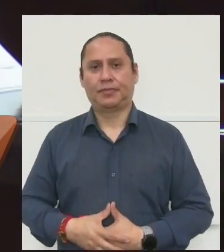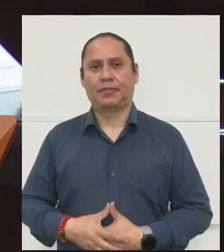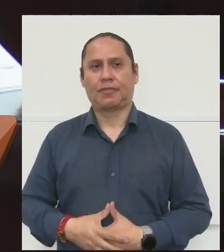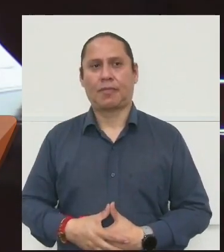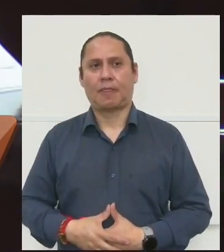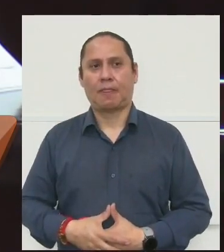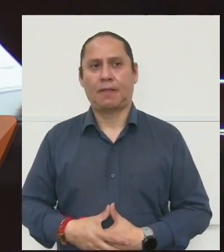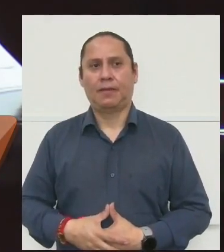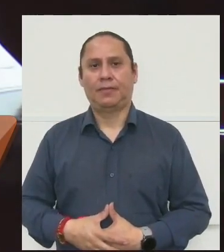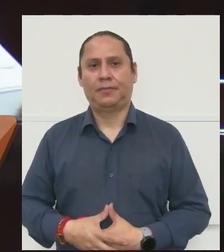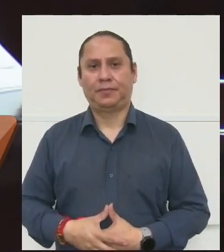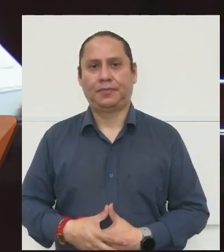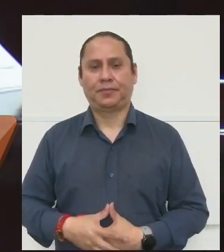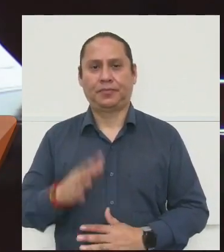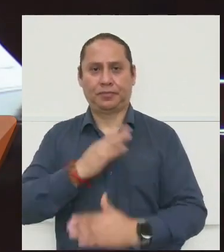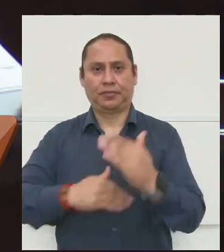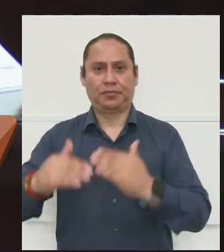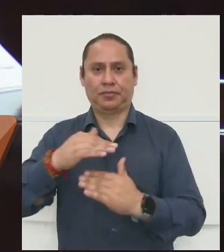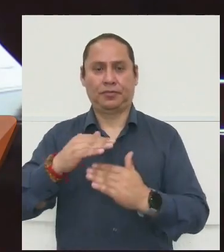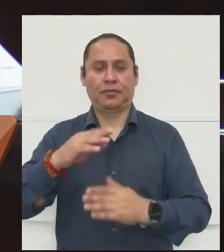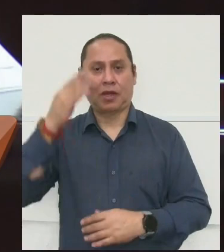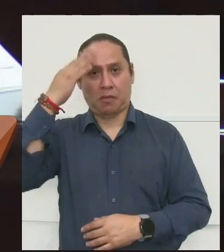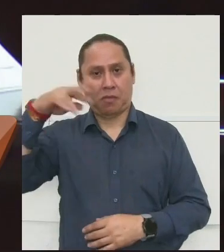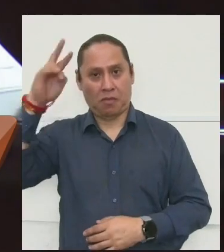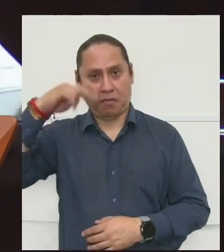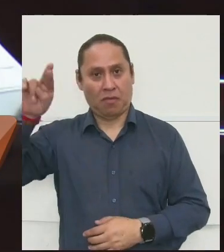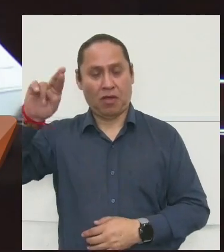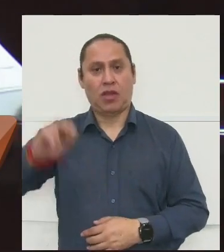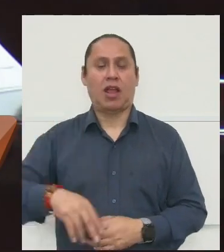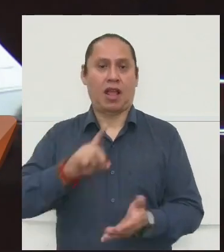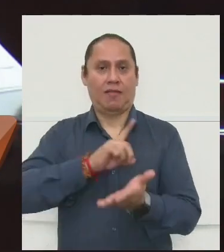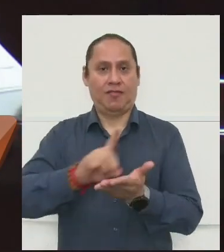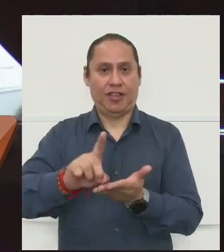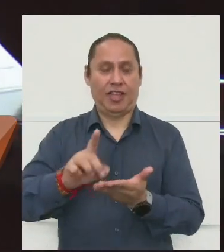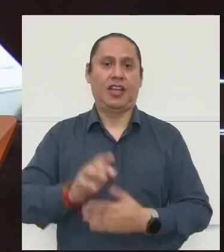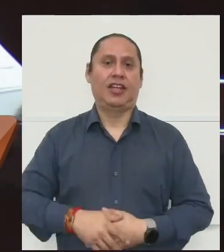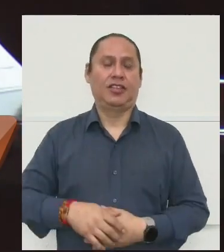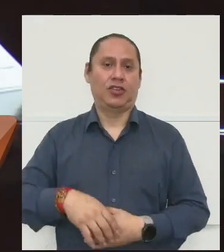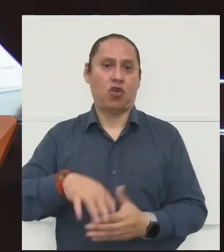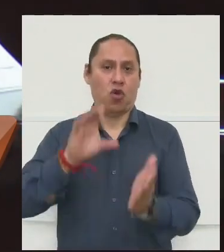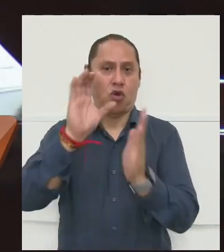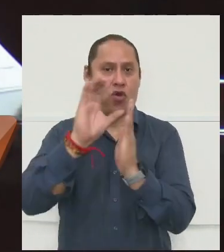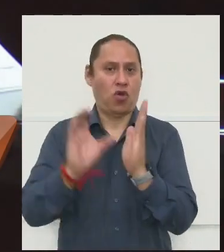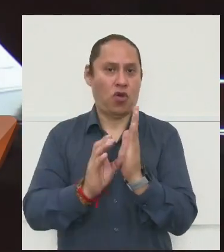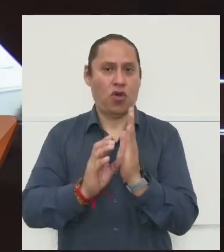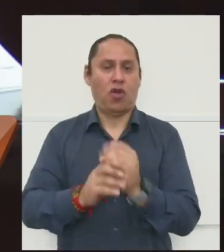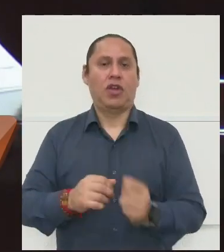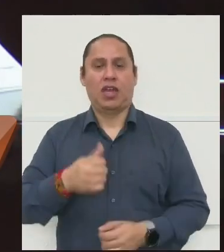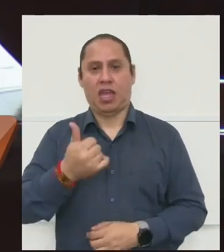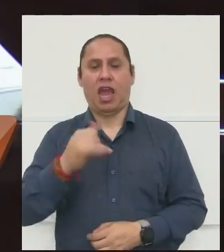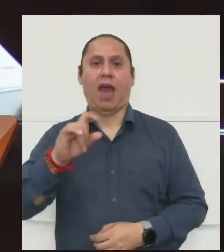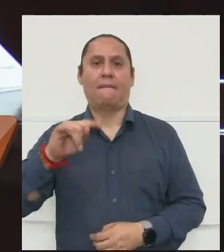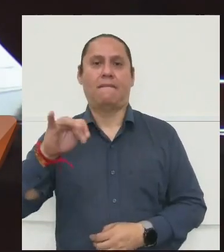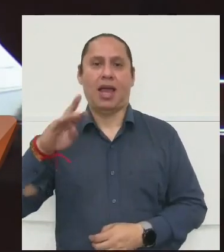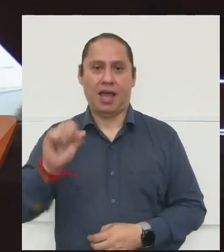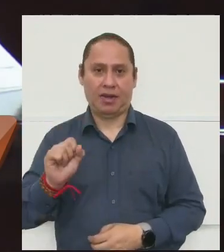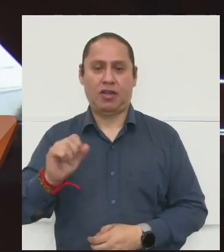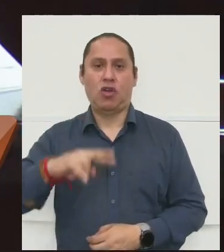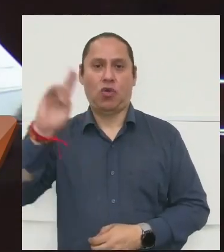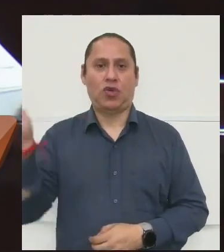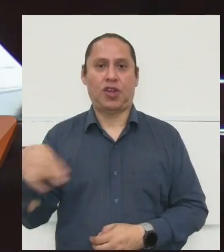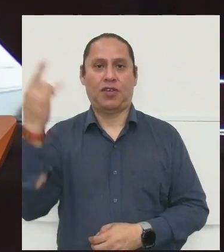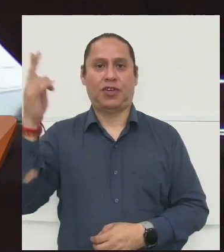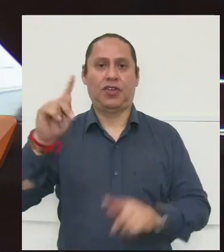3849 posgrado maestría en derecho constitucional y Amparo Universidad Autónoma de